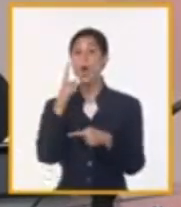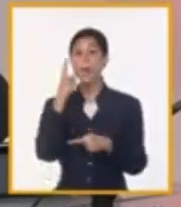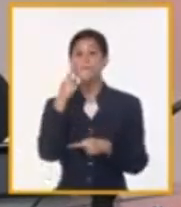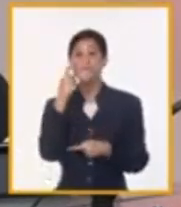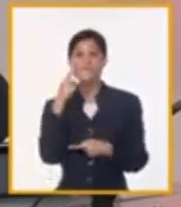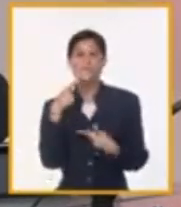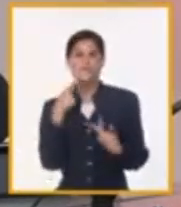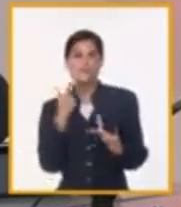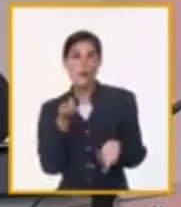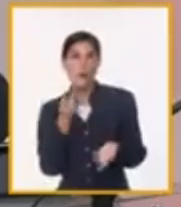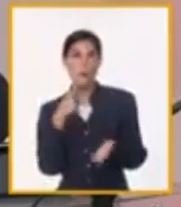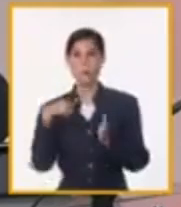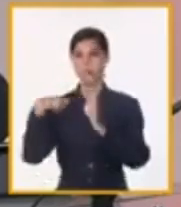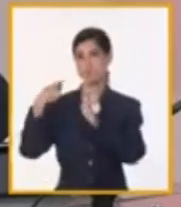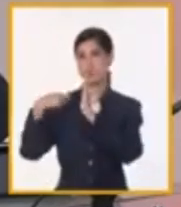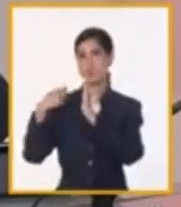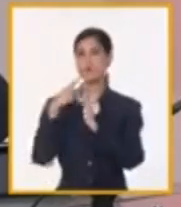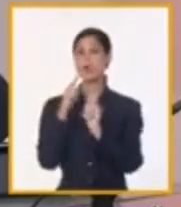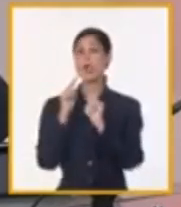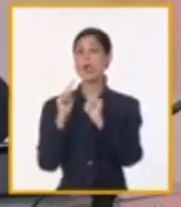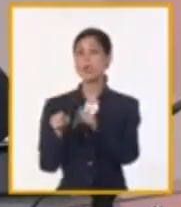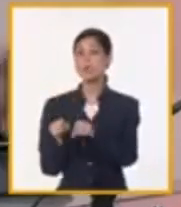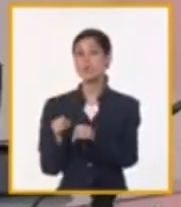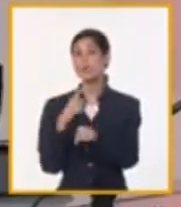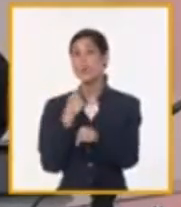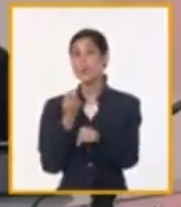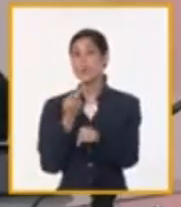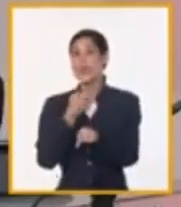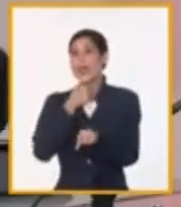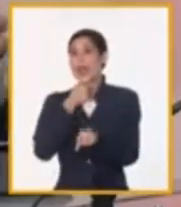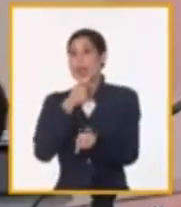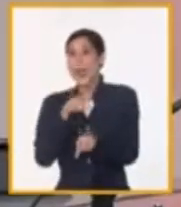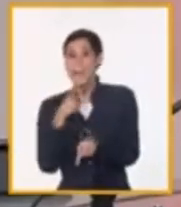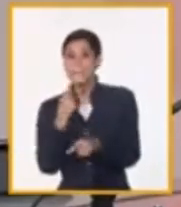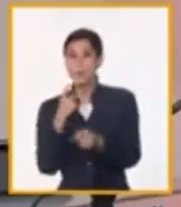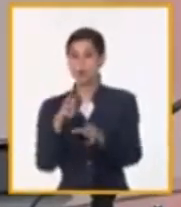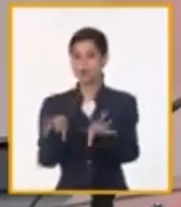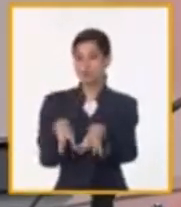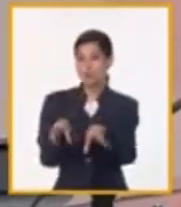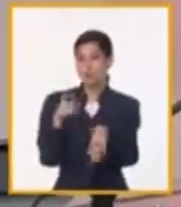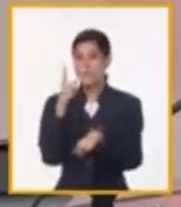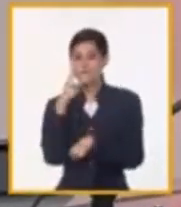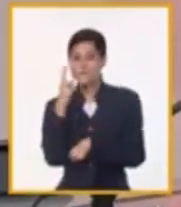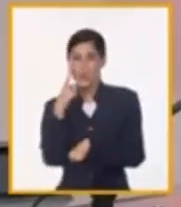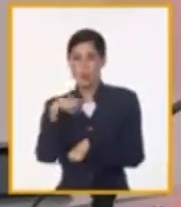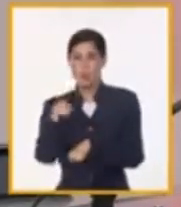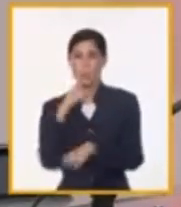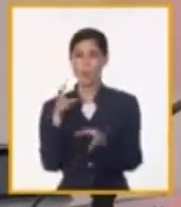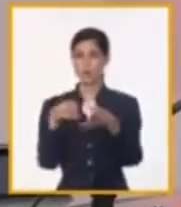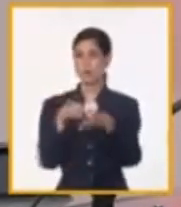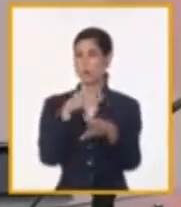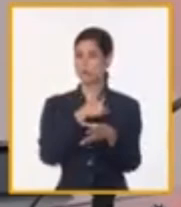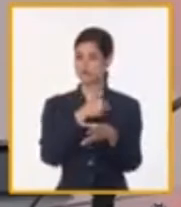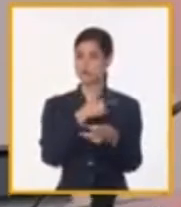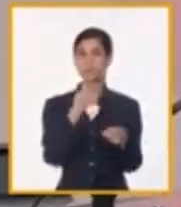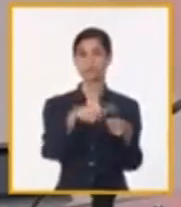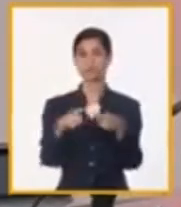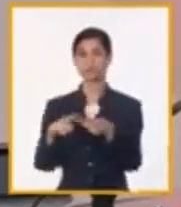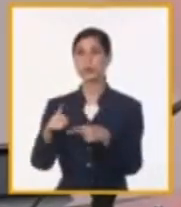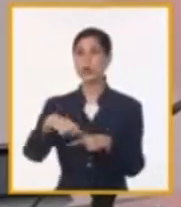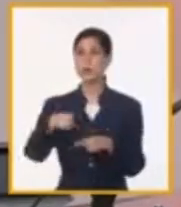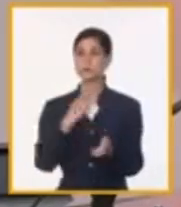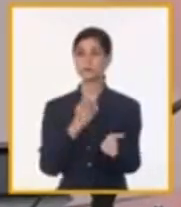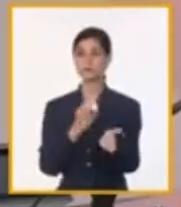político en el parlamento Cómo cómo se están proyectando las diferentes fuerzas del país y seguimos con Luis analizando